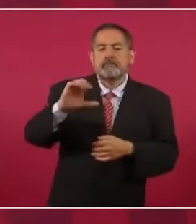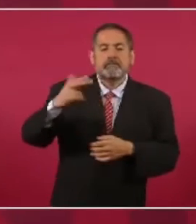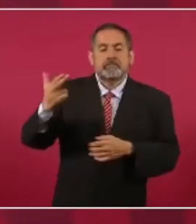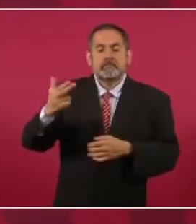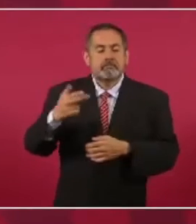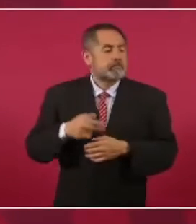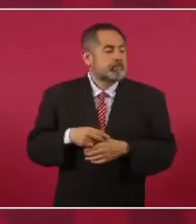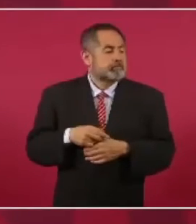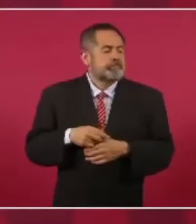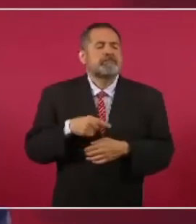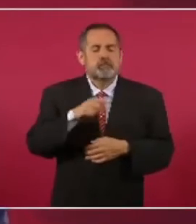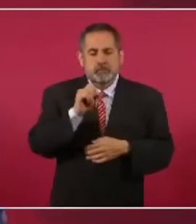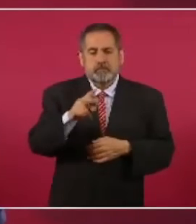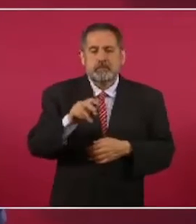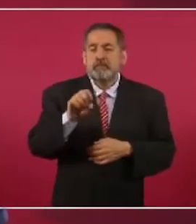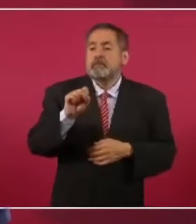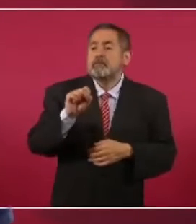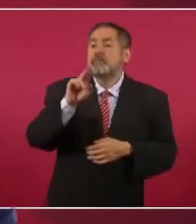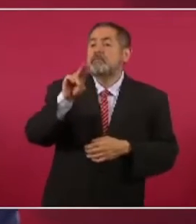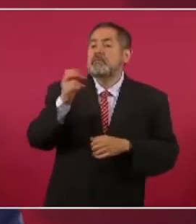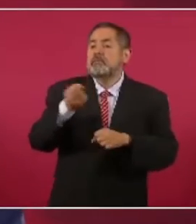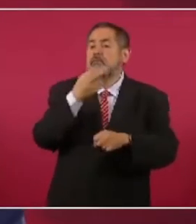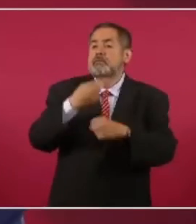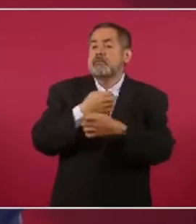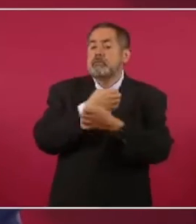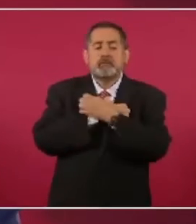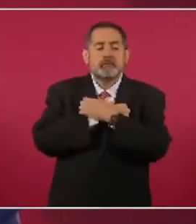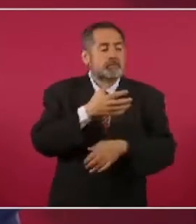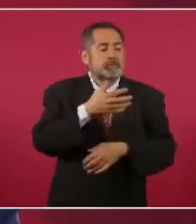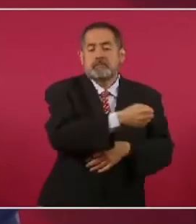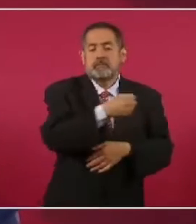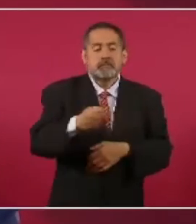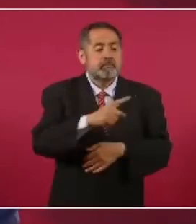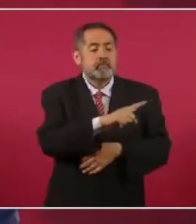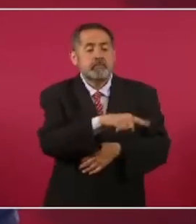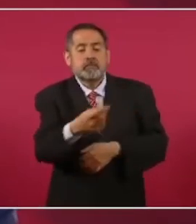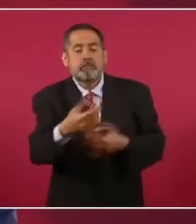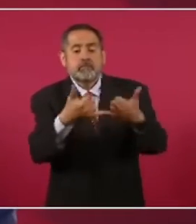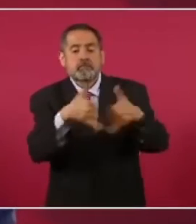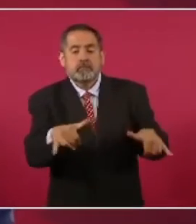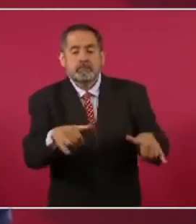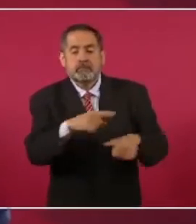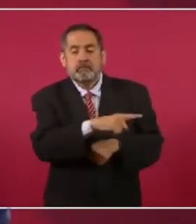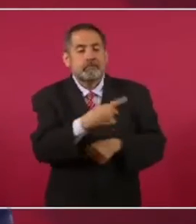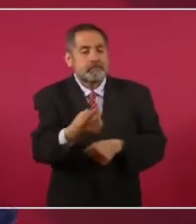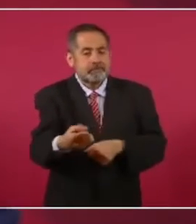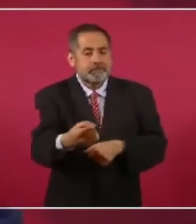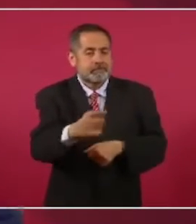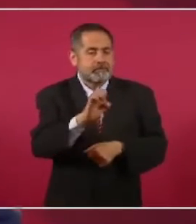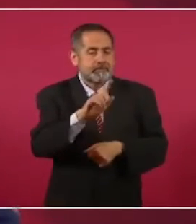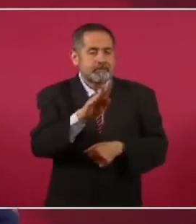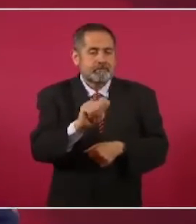nombra subsecretario de Educación Básica al yerno de la maestra Elbester.